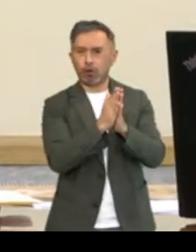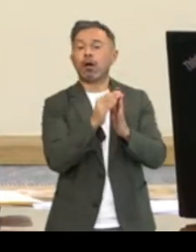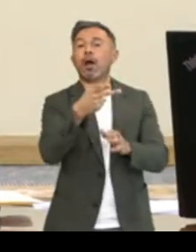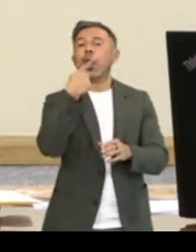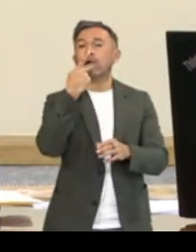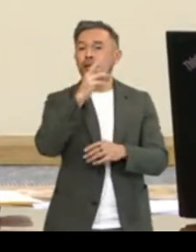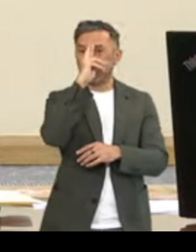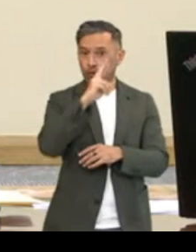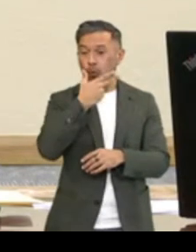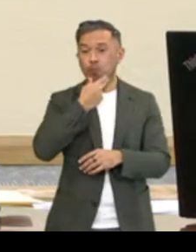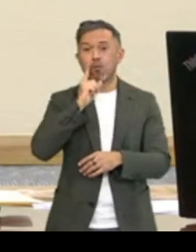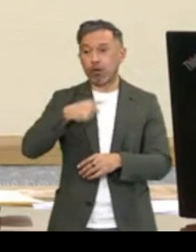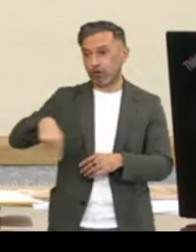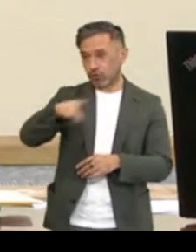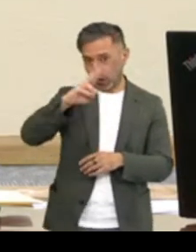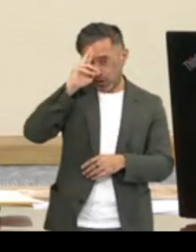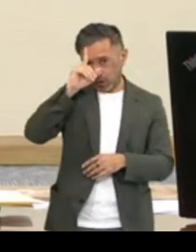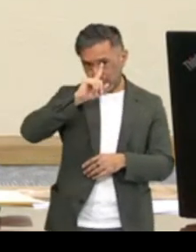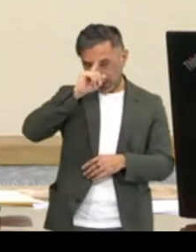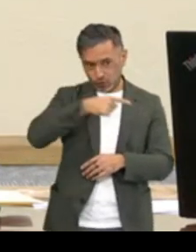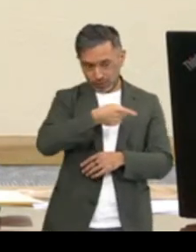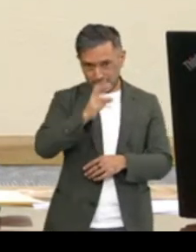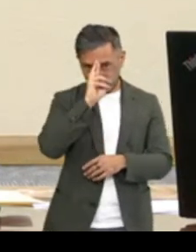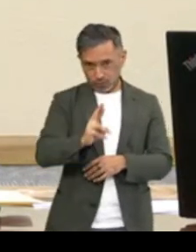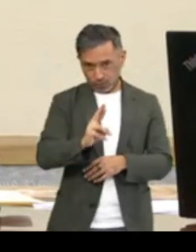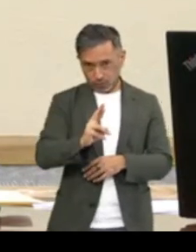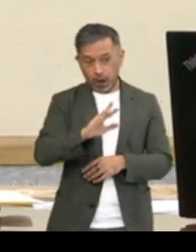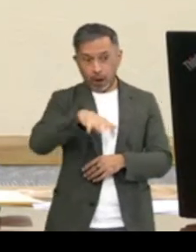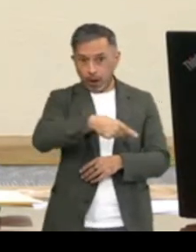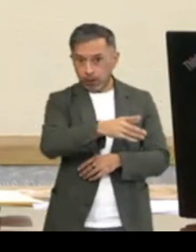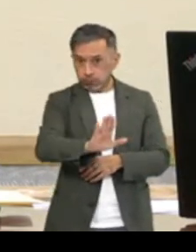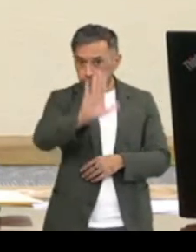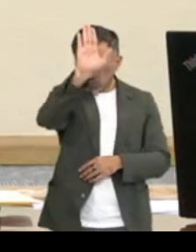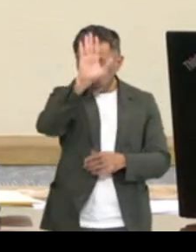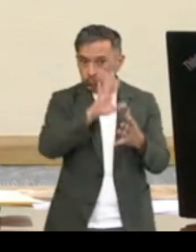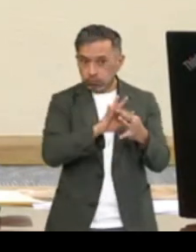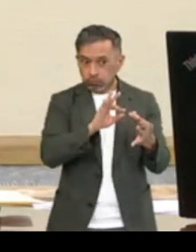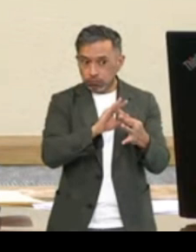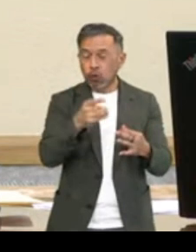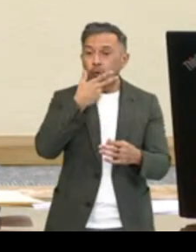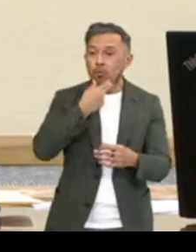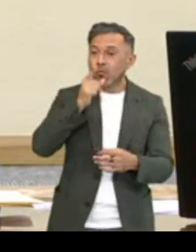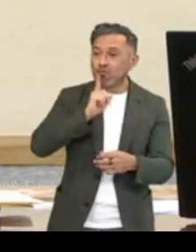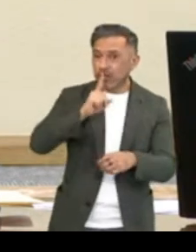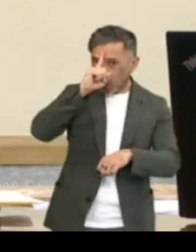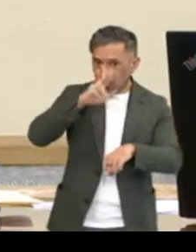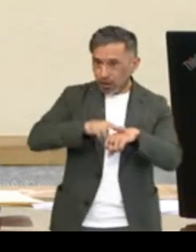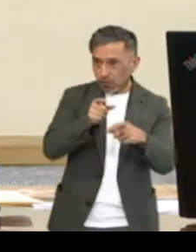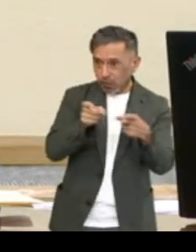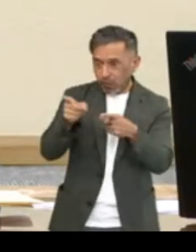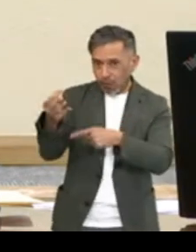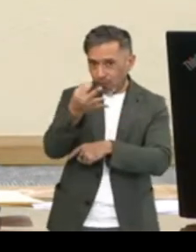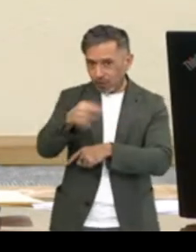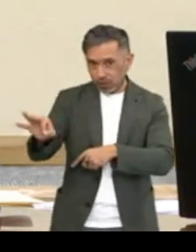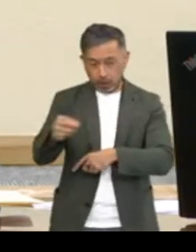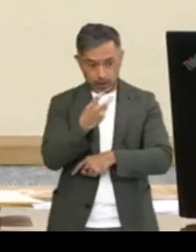las y los consejeros. Usted acaba de hacer una intervención ofendiendo a las y los consejeros, y eso, mientras yo ocupe